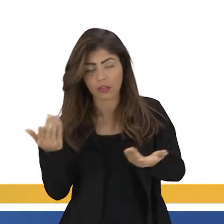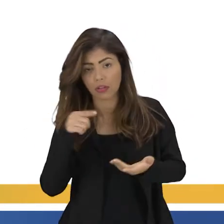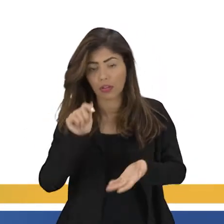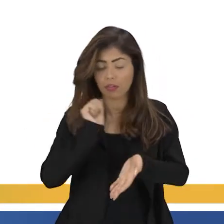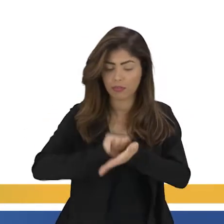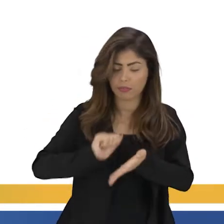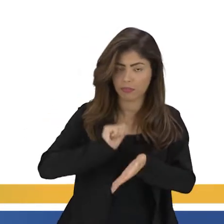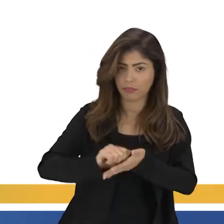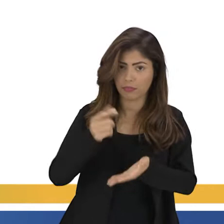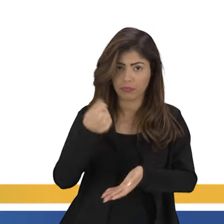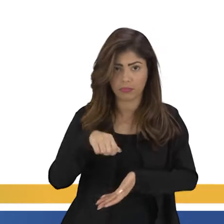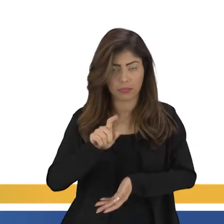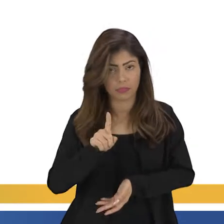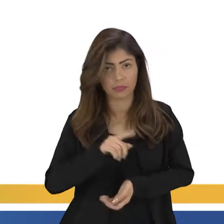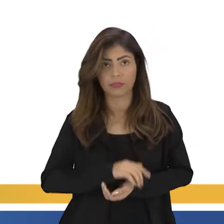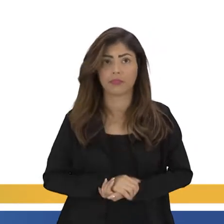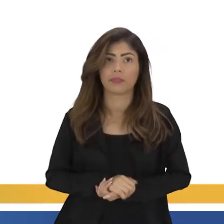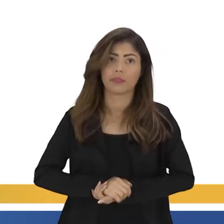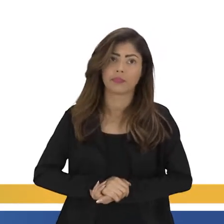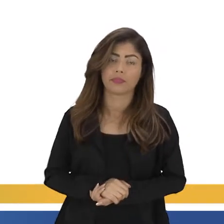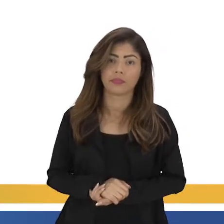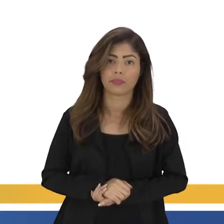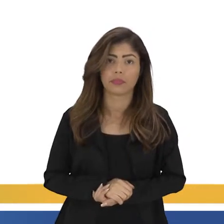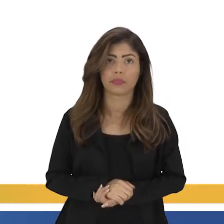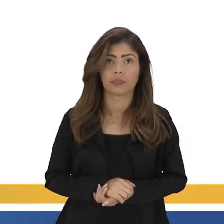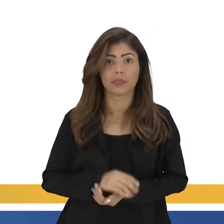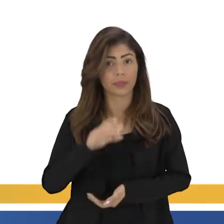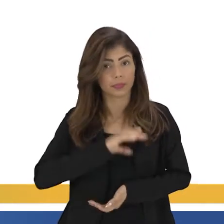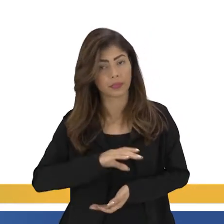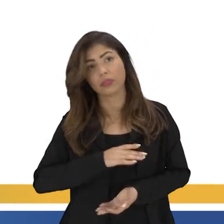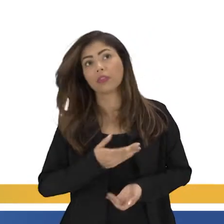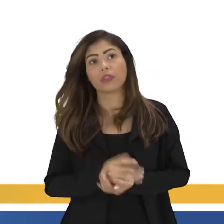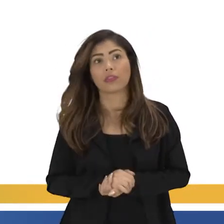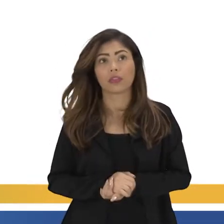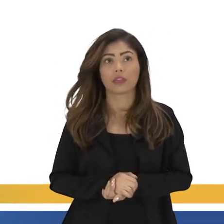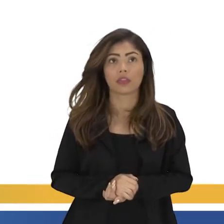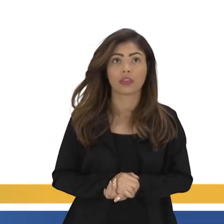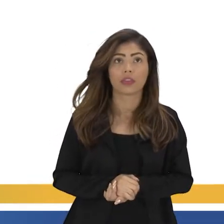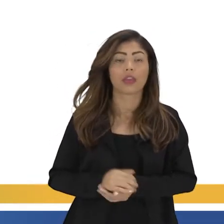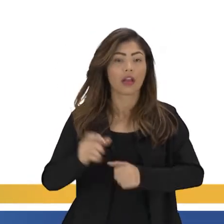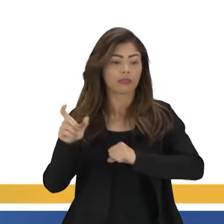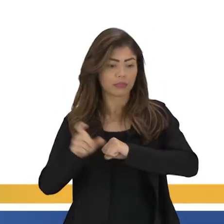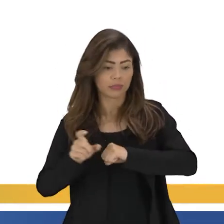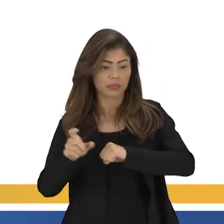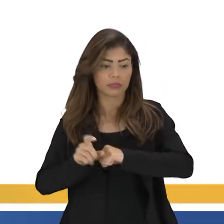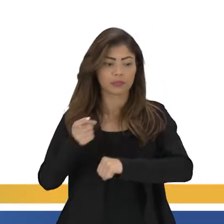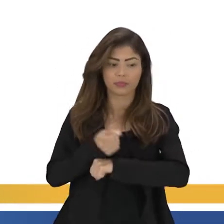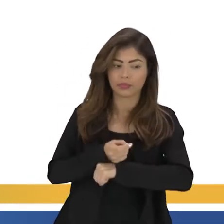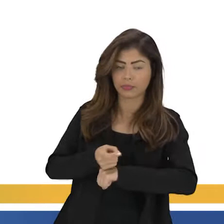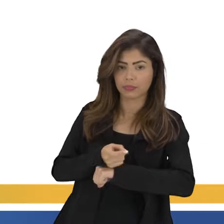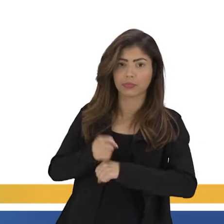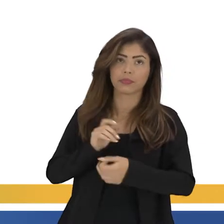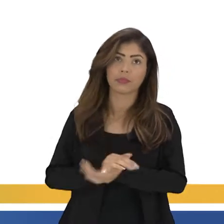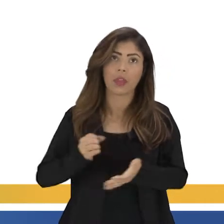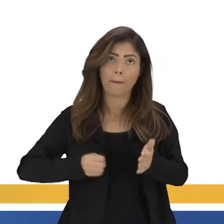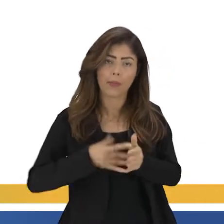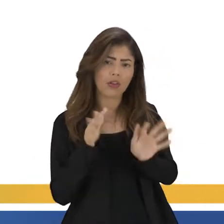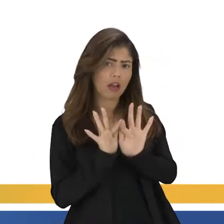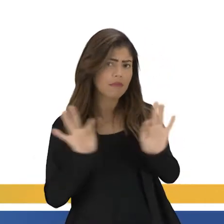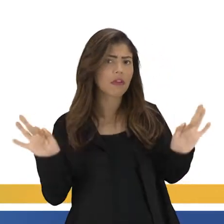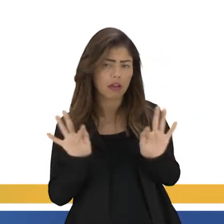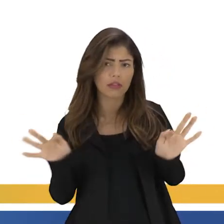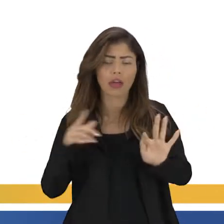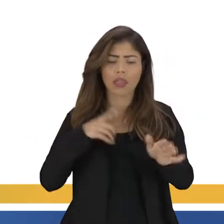sea necesario descreverlo. Vamos para o português. Substantivos e adjetivos. Muitas